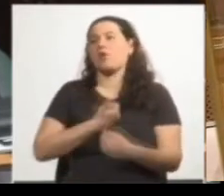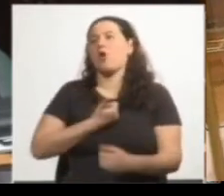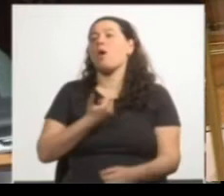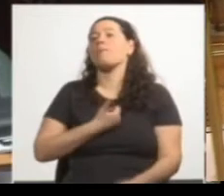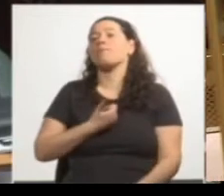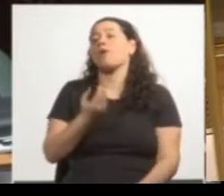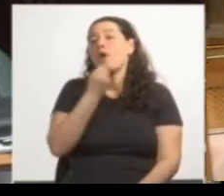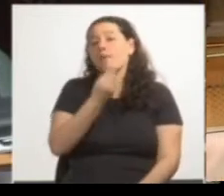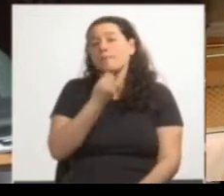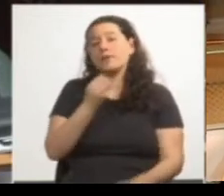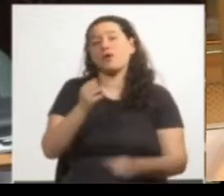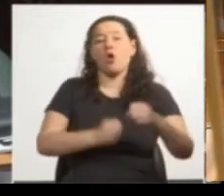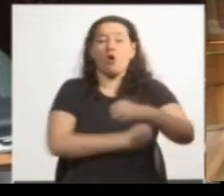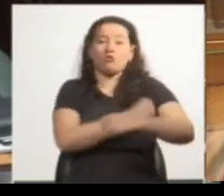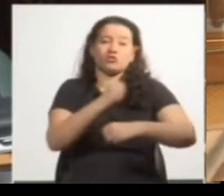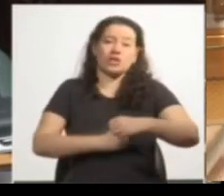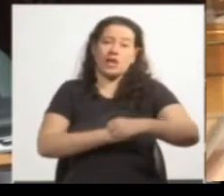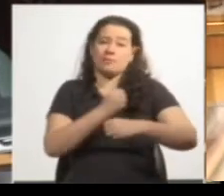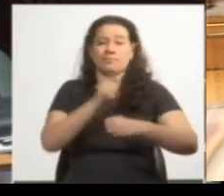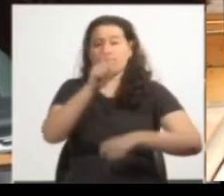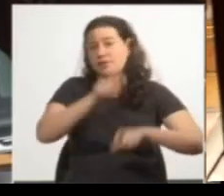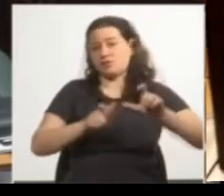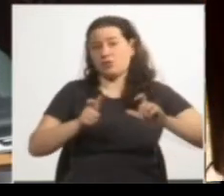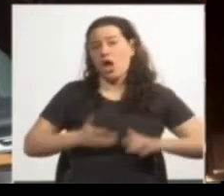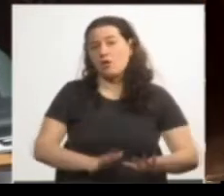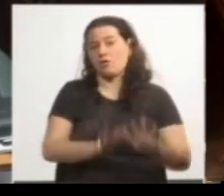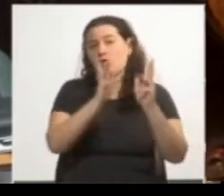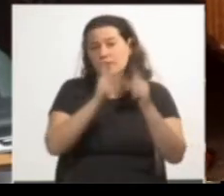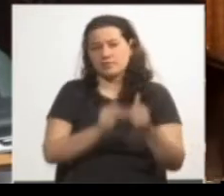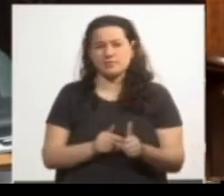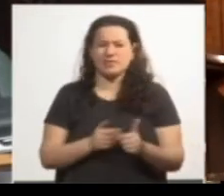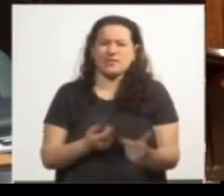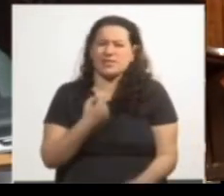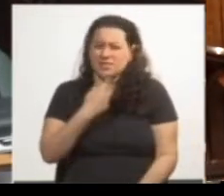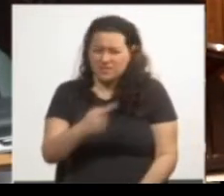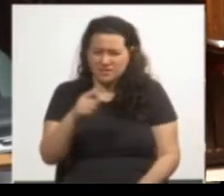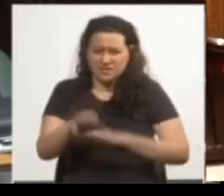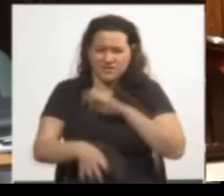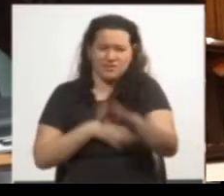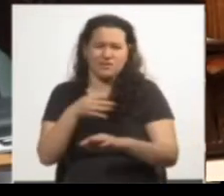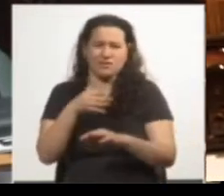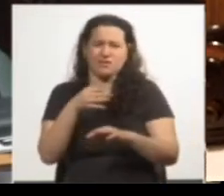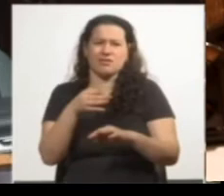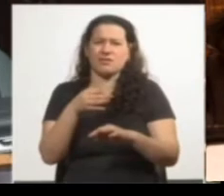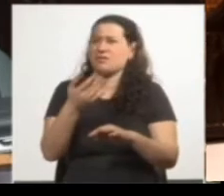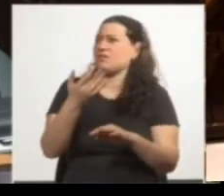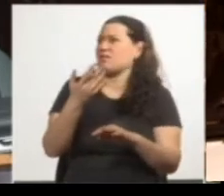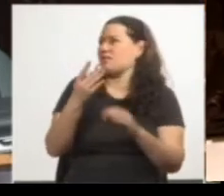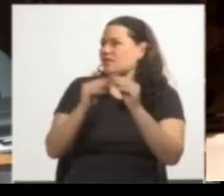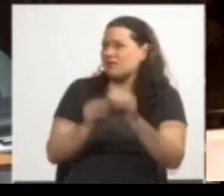popular entonces uno no puede venir a decir que esta rendición de cuentas es maravillosa